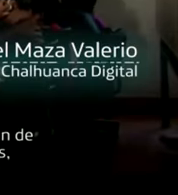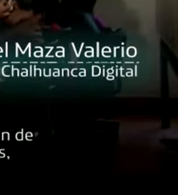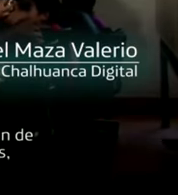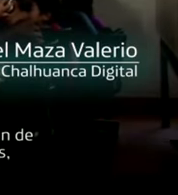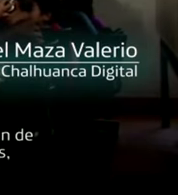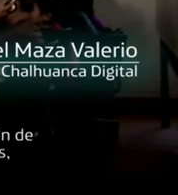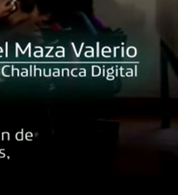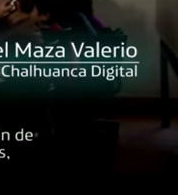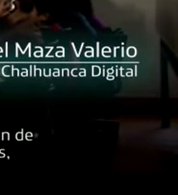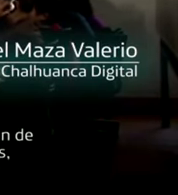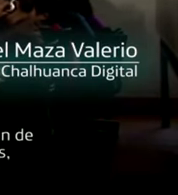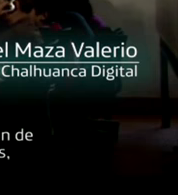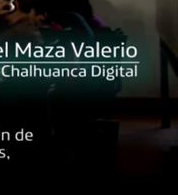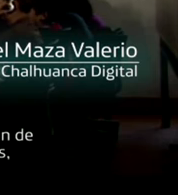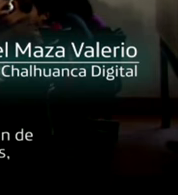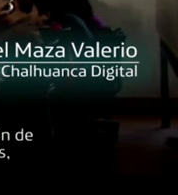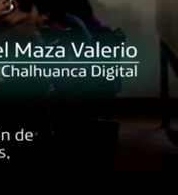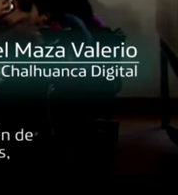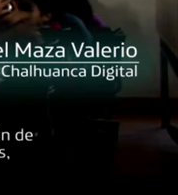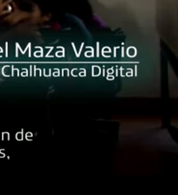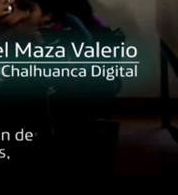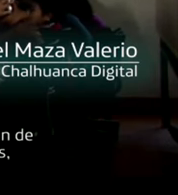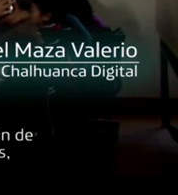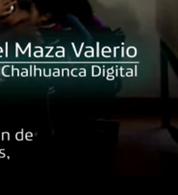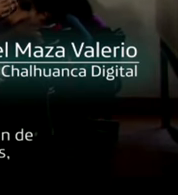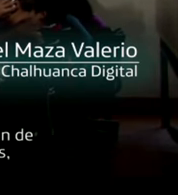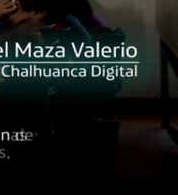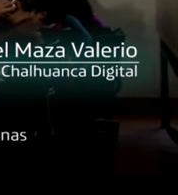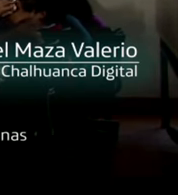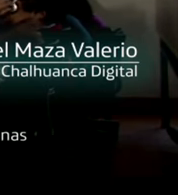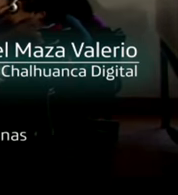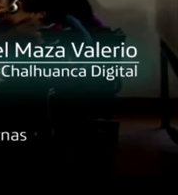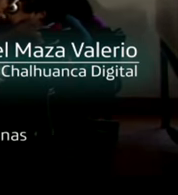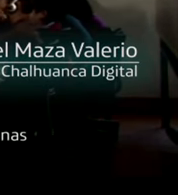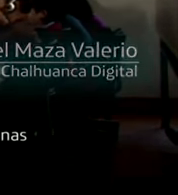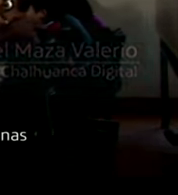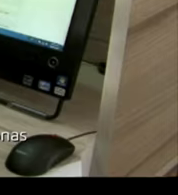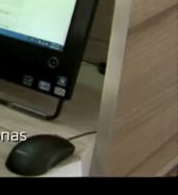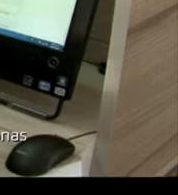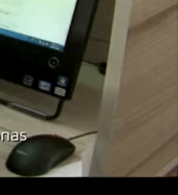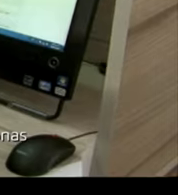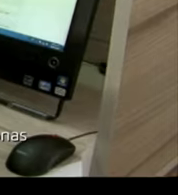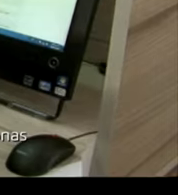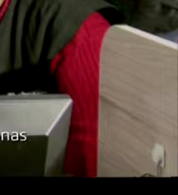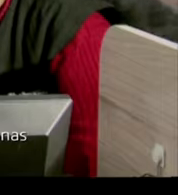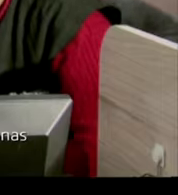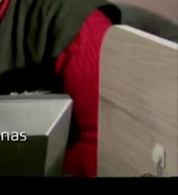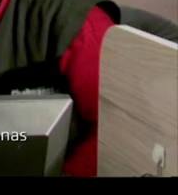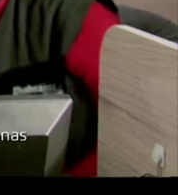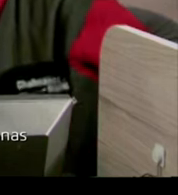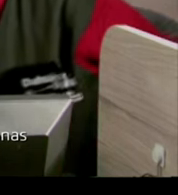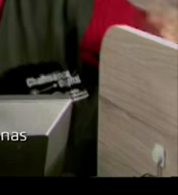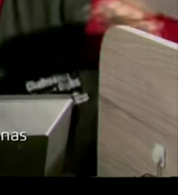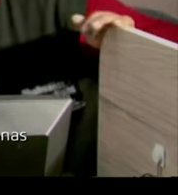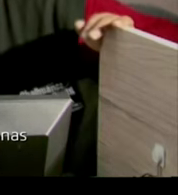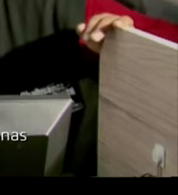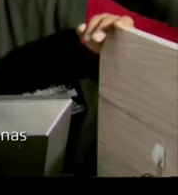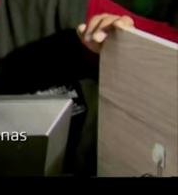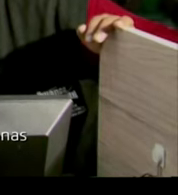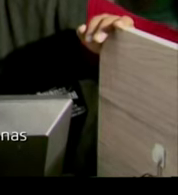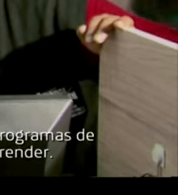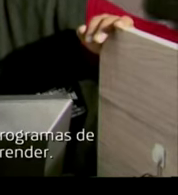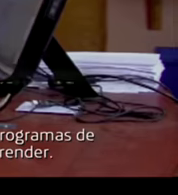El proyecto cuenta con la implementación de un centro digital con 25 computadoras, en la cual se han capacitado a 600 personas entre